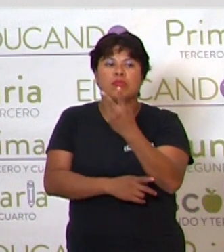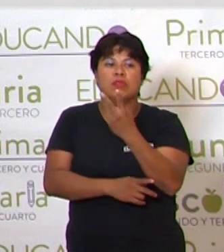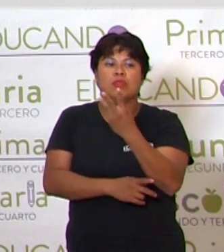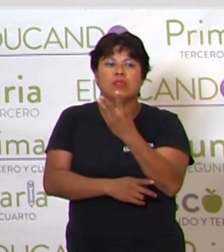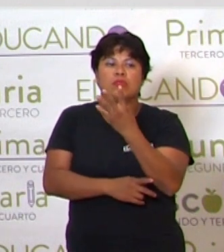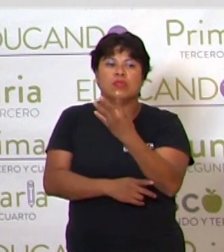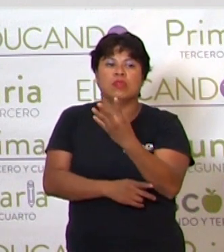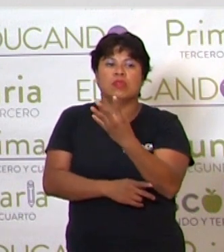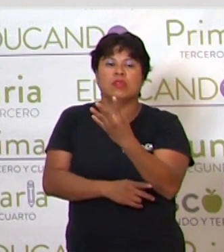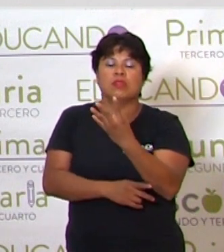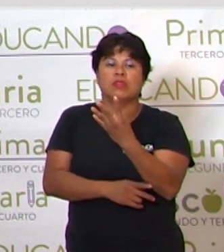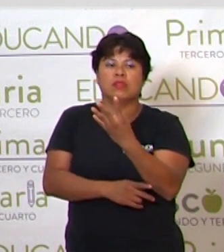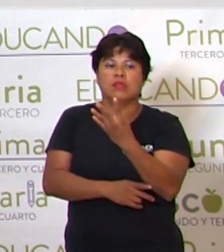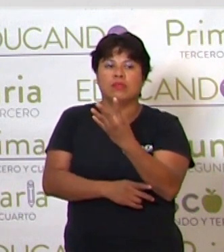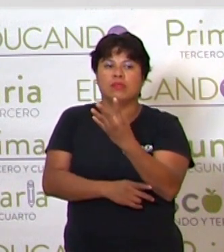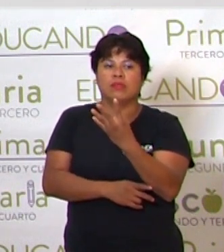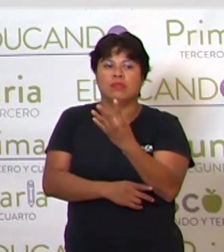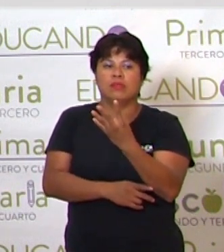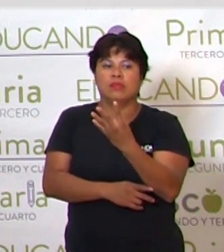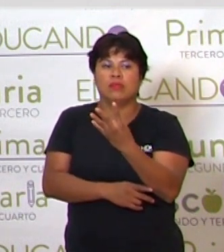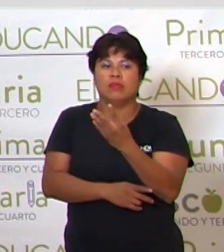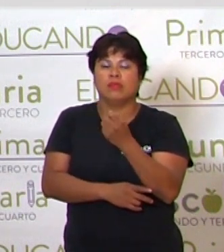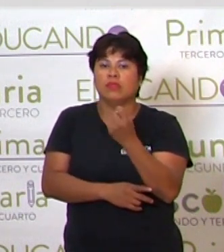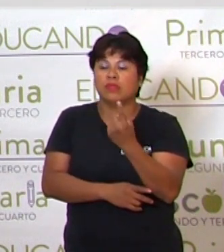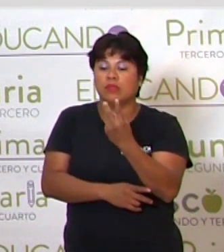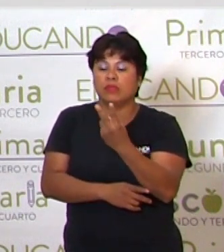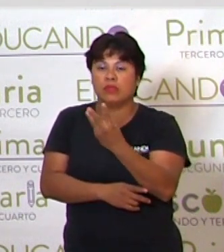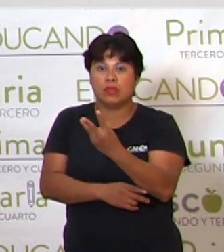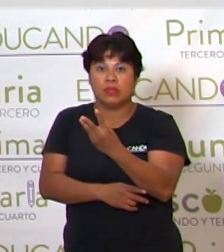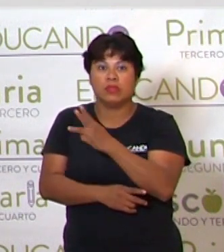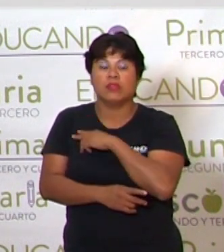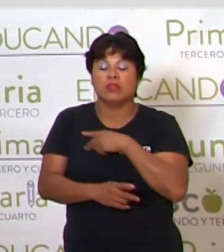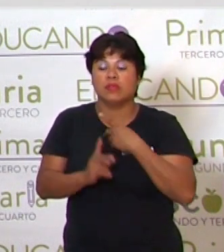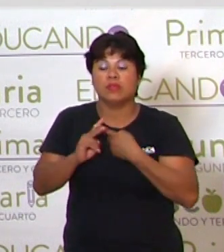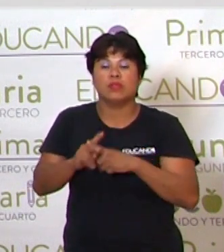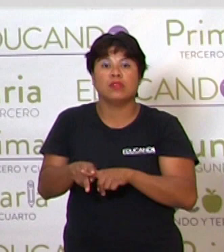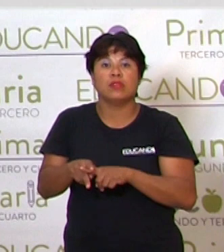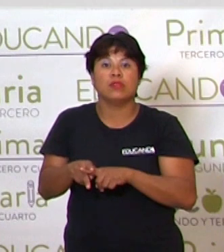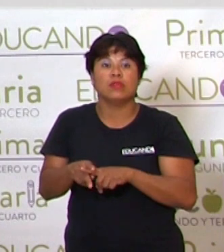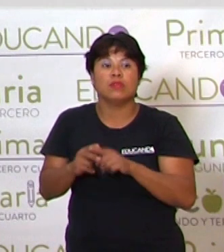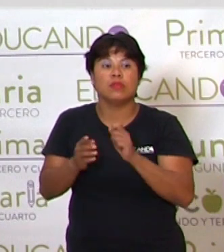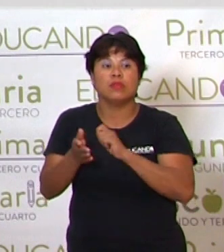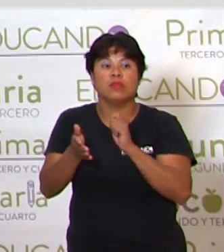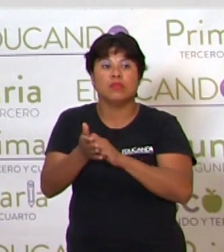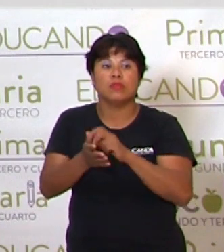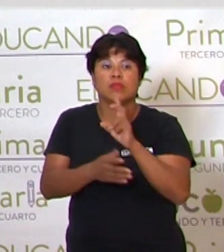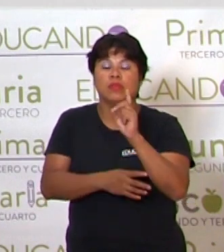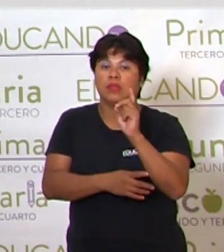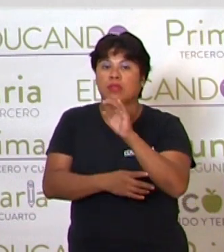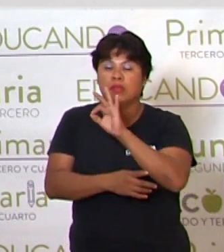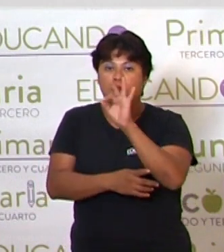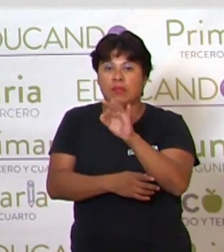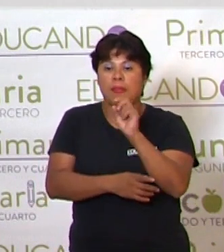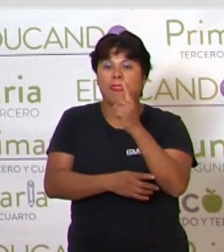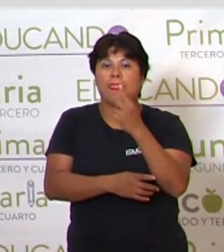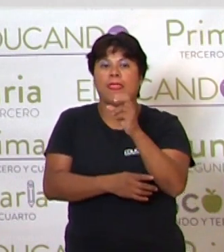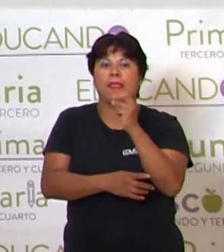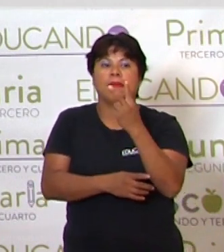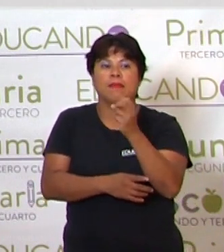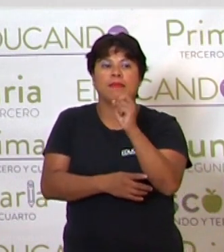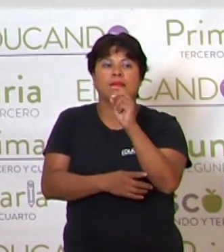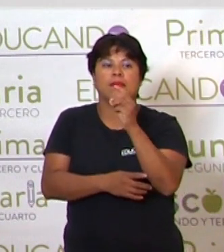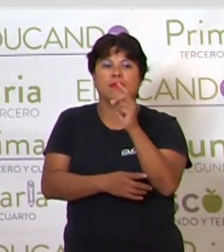2, 3, que estamos iniciando en el punto 30 grados, 31,